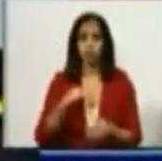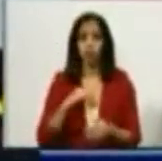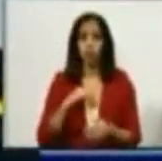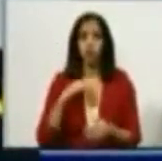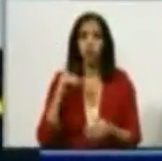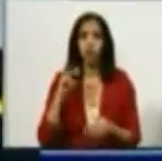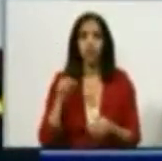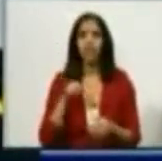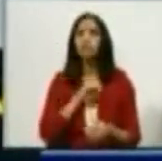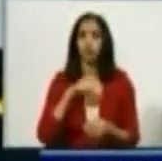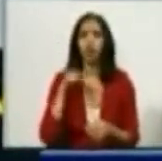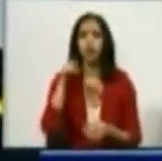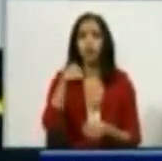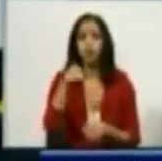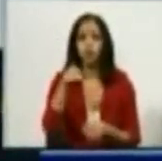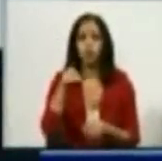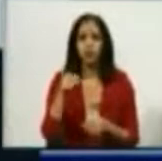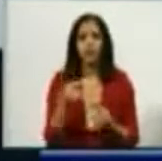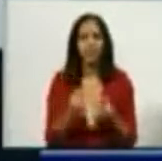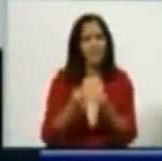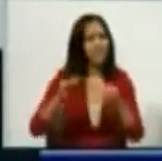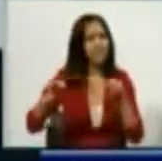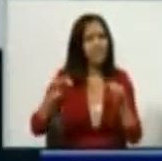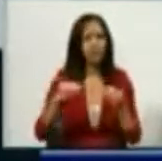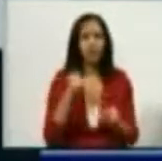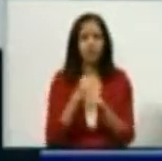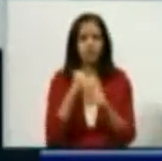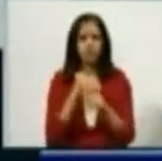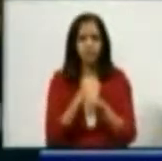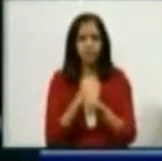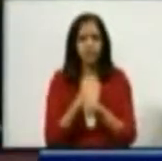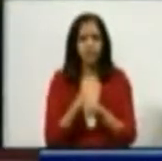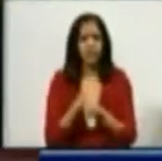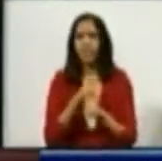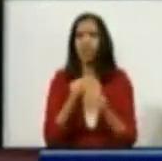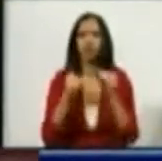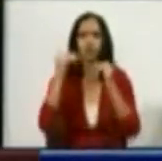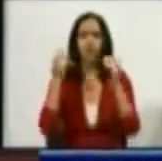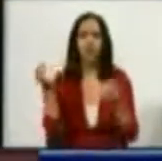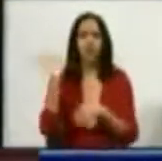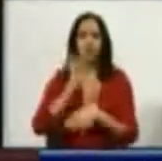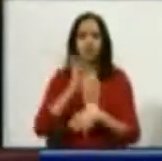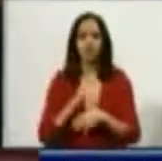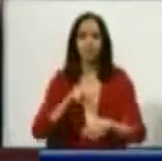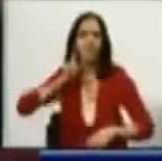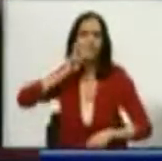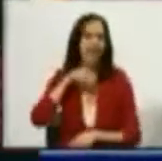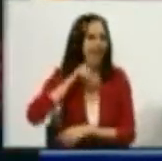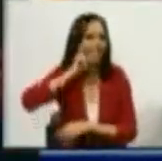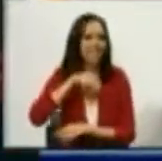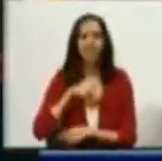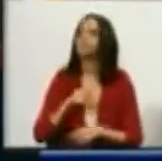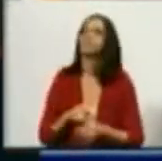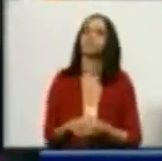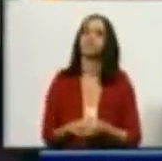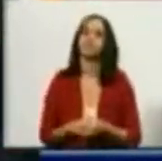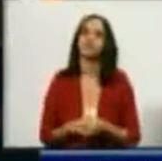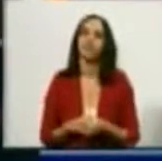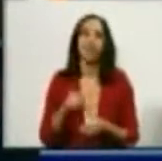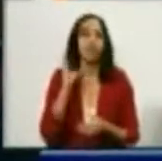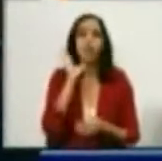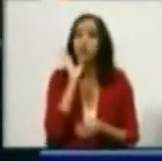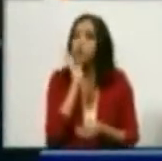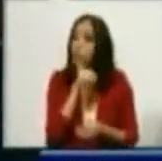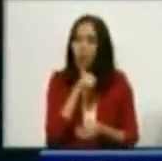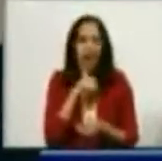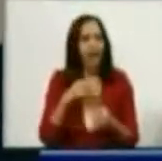que quiere tener mejores oportunidades de trabajo y que no nos suban más los impuestos no hay espacio para